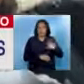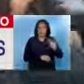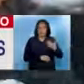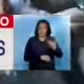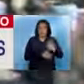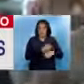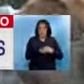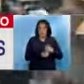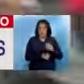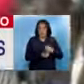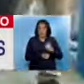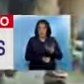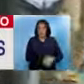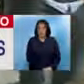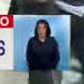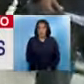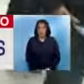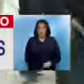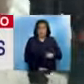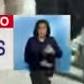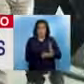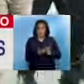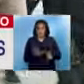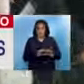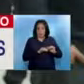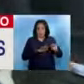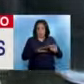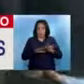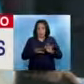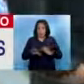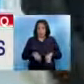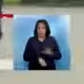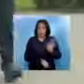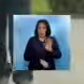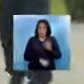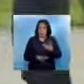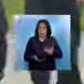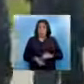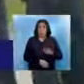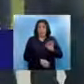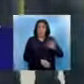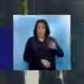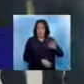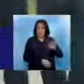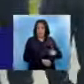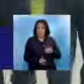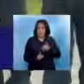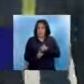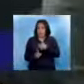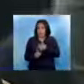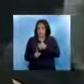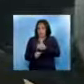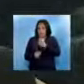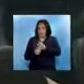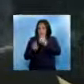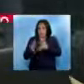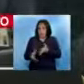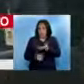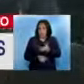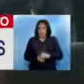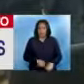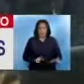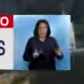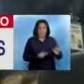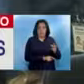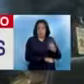3 años. Esta es parte de la multitudinaria despedida que le han preparado a Fernando Zavala sus propios trabajadores. Y Latina